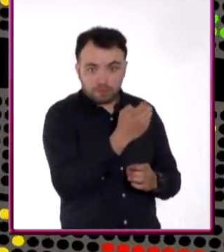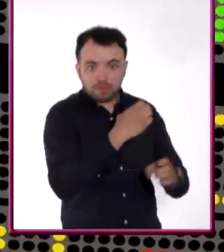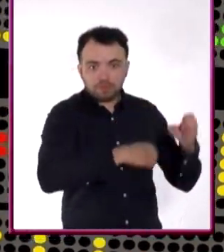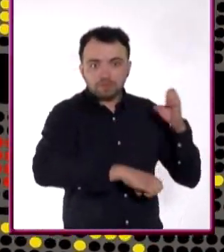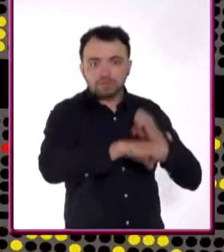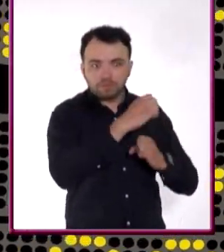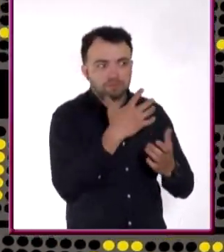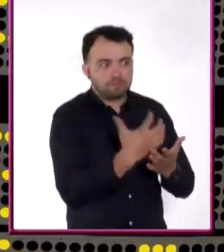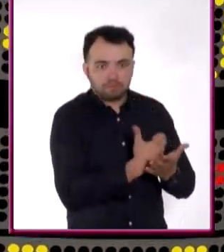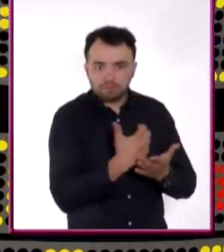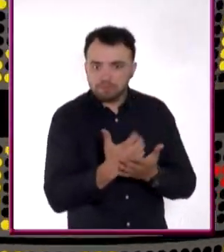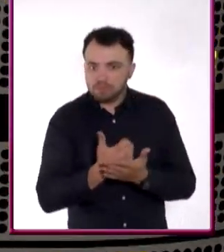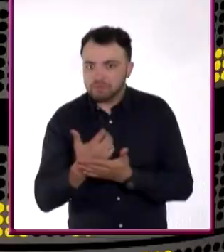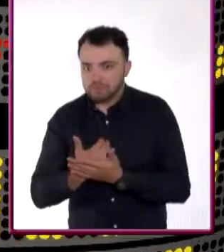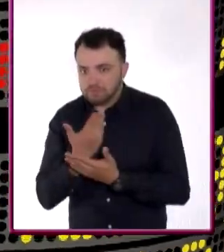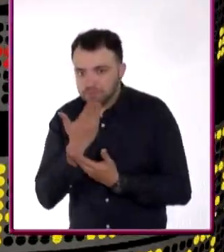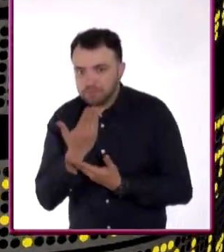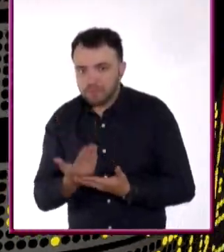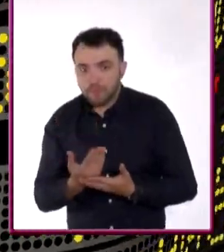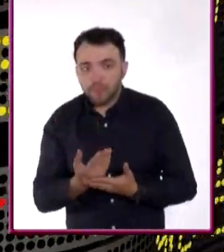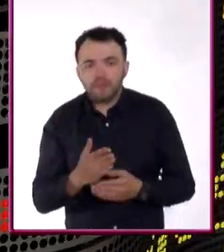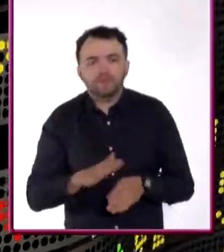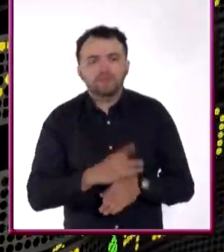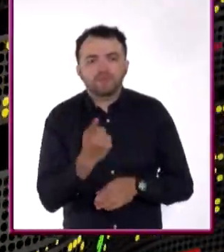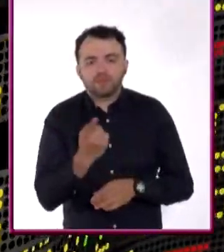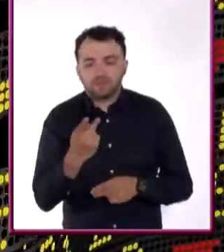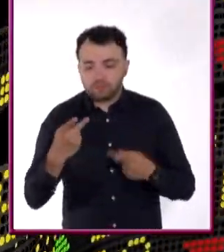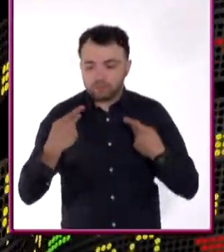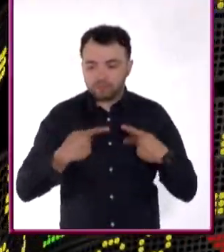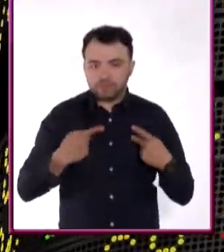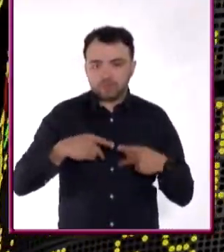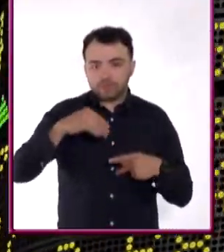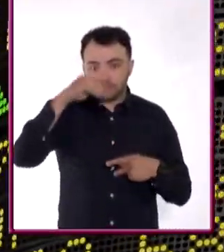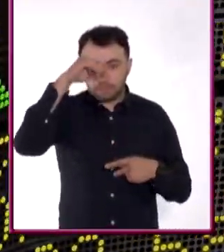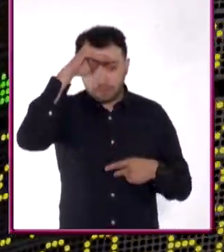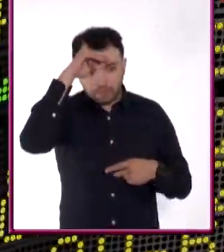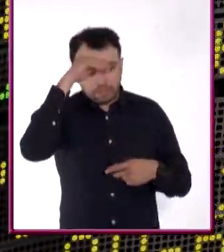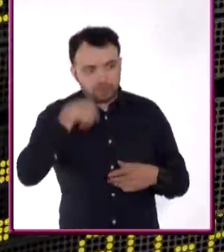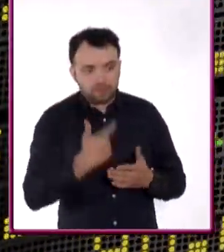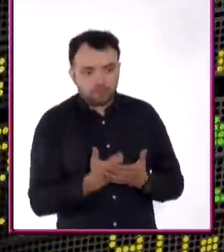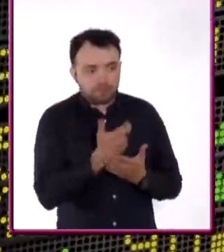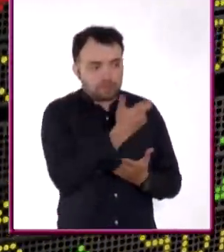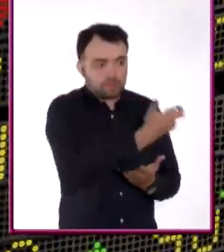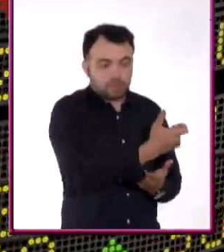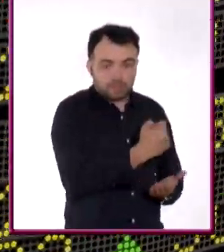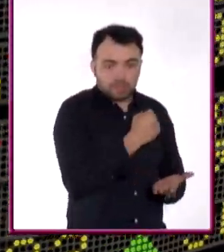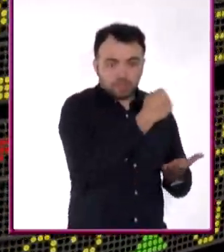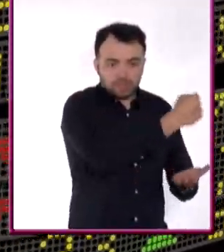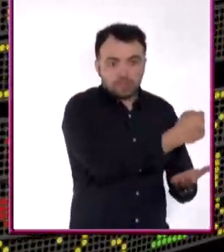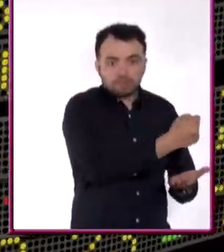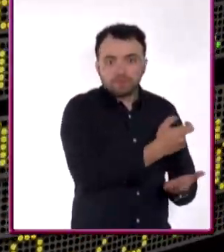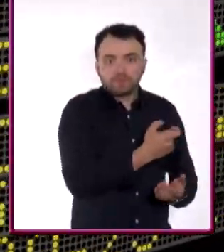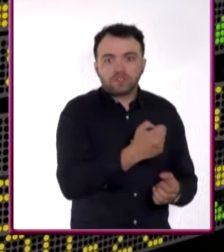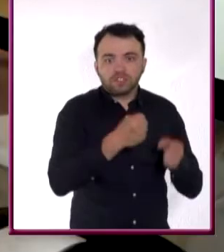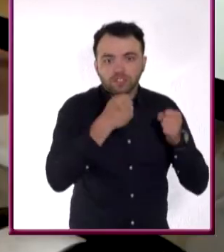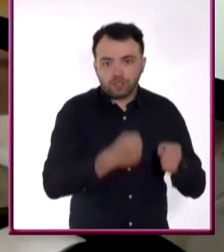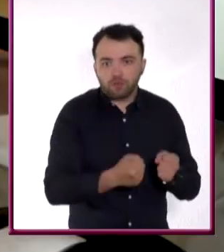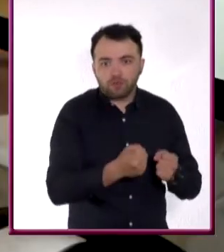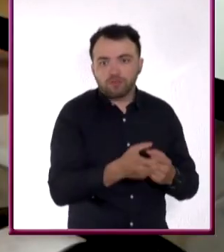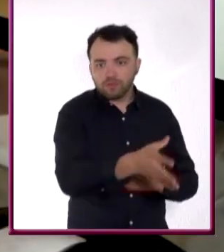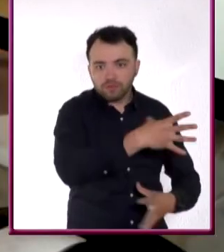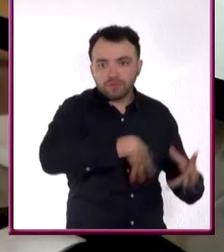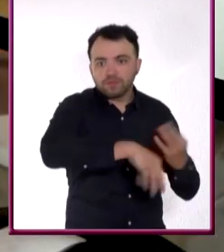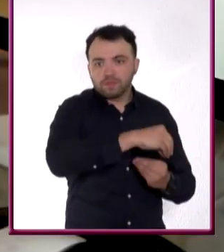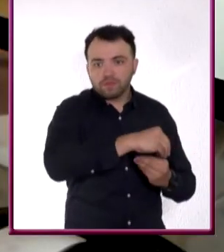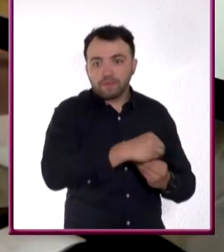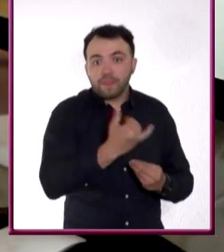yendo muy bien en las bolsas de valores porque la gente está pensando que son inversiones seguras. Y a lo mejor algunas empresas